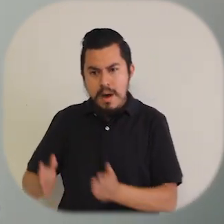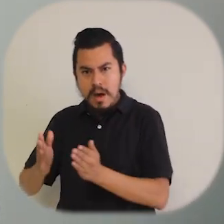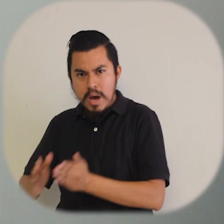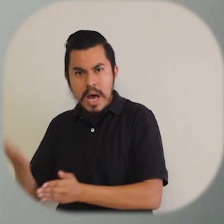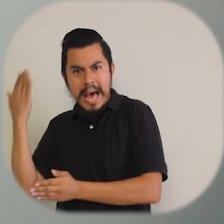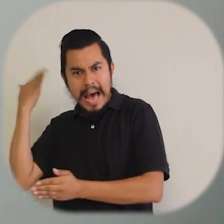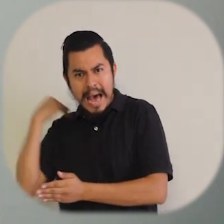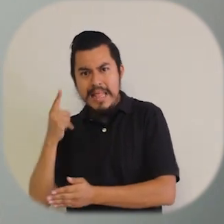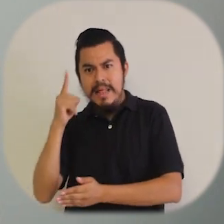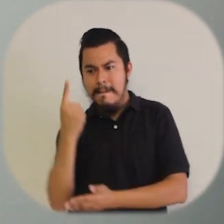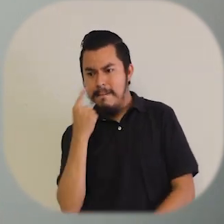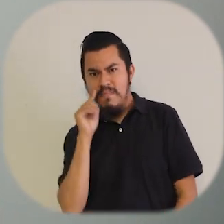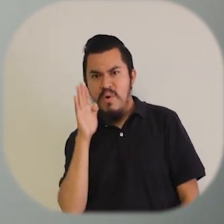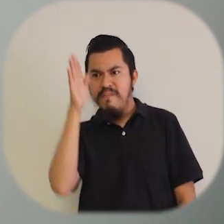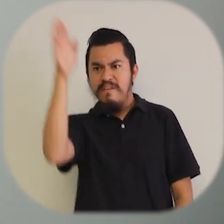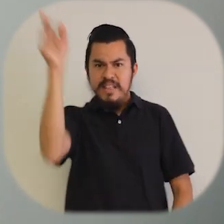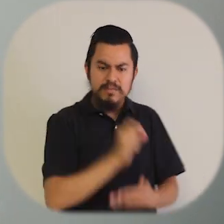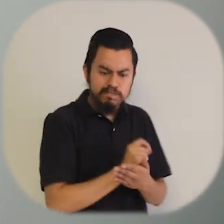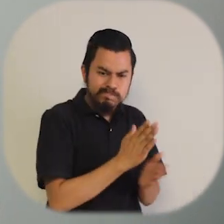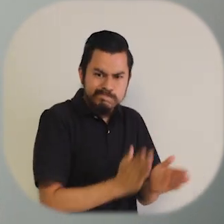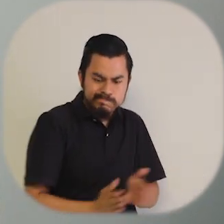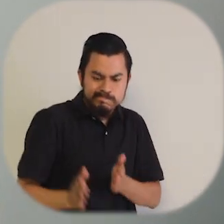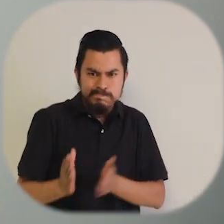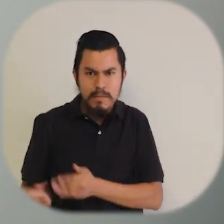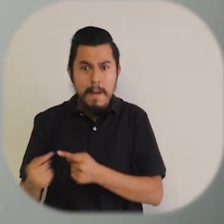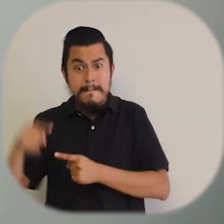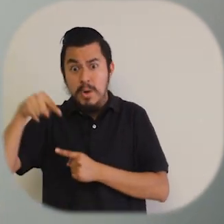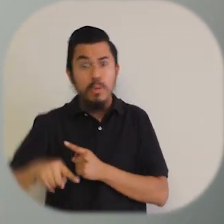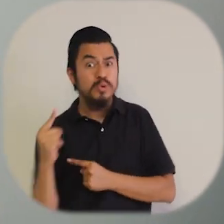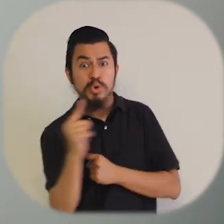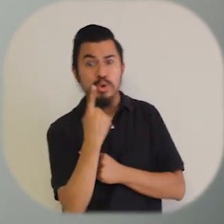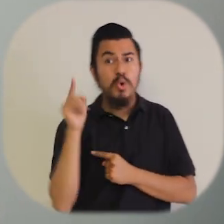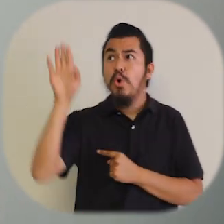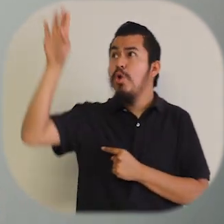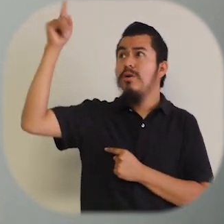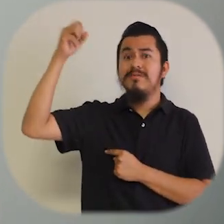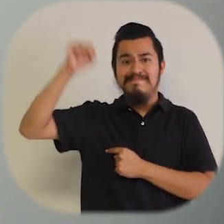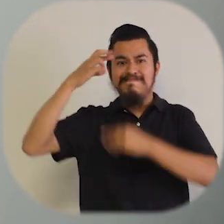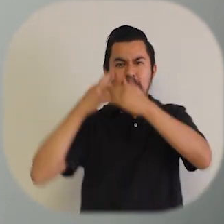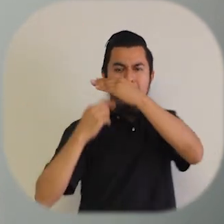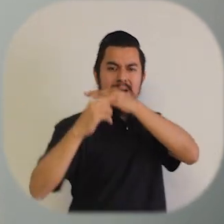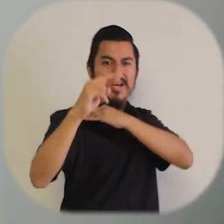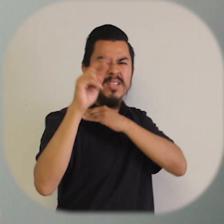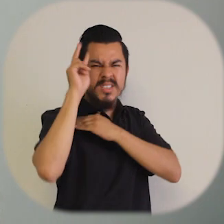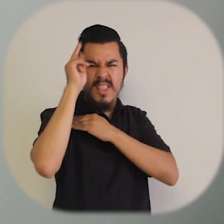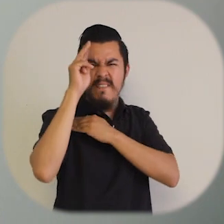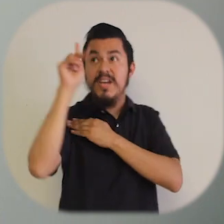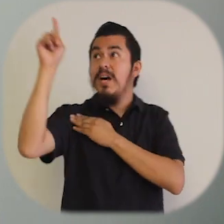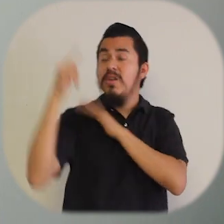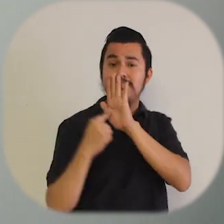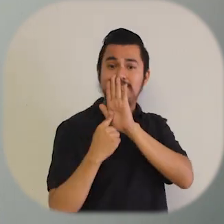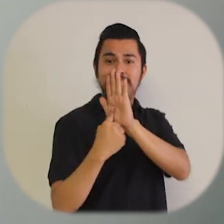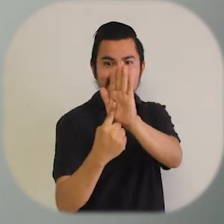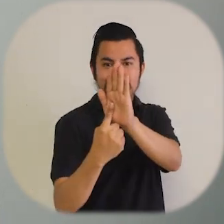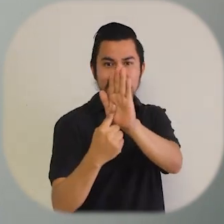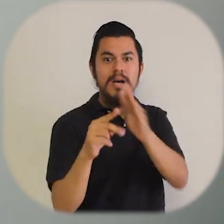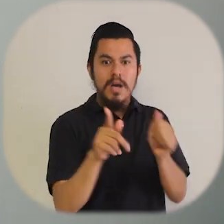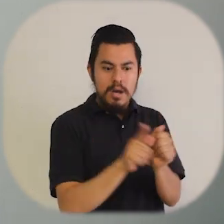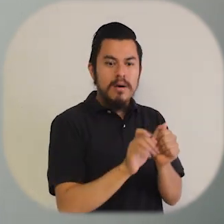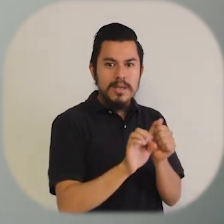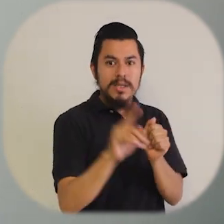pero que ahora se puede ser conocido solamente por este misterio de revelación, es lo que dice el apóstol Pablo.